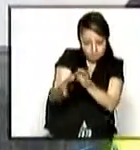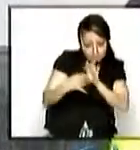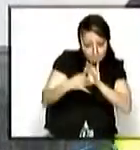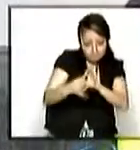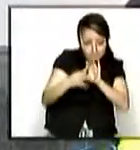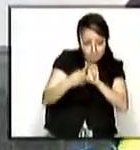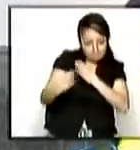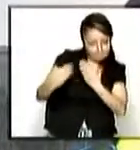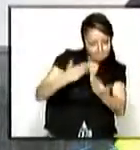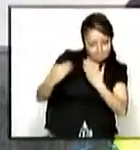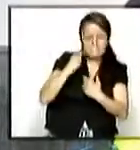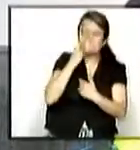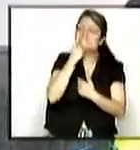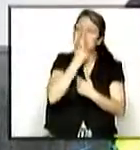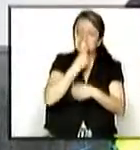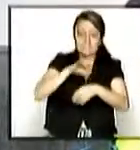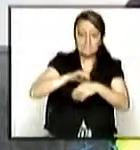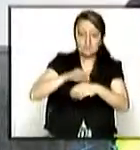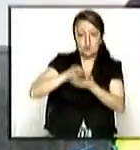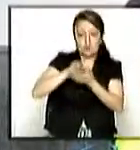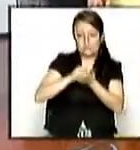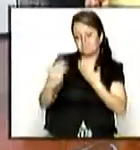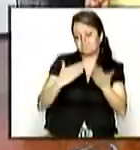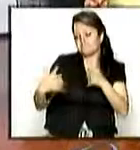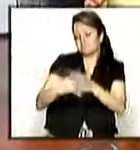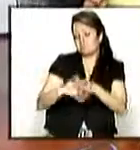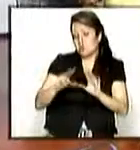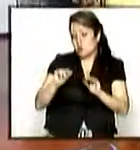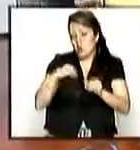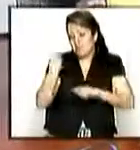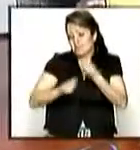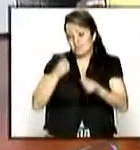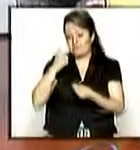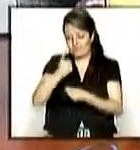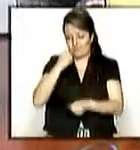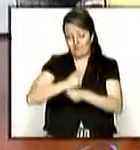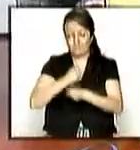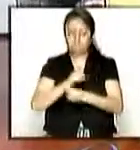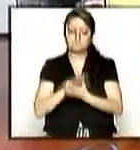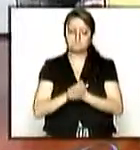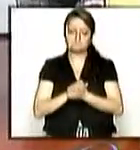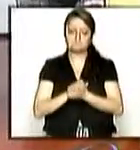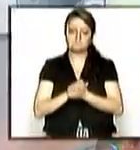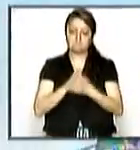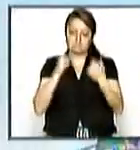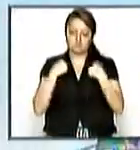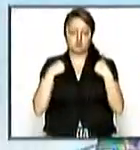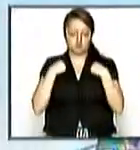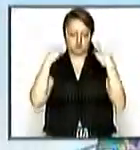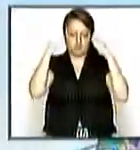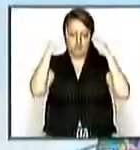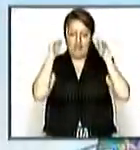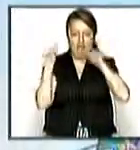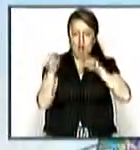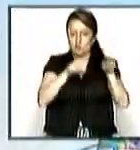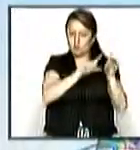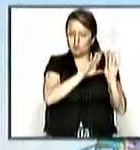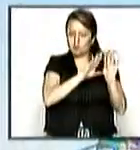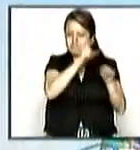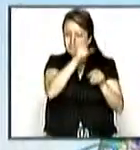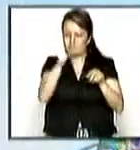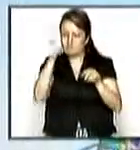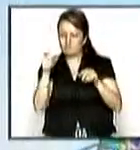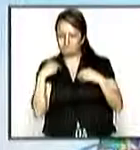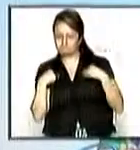no estás realizando parte de su trabajo. Es cierto. Yo sé que este es un tema que genera muchas inquietudes. Yo quiero agradecerle al